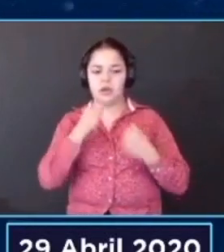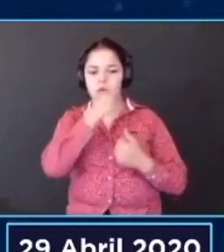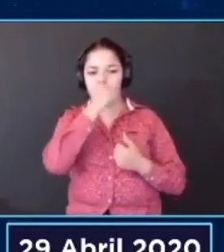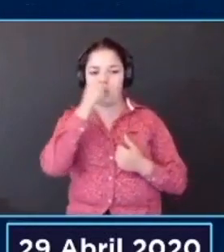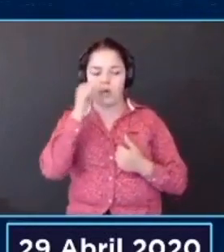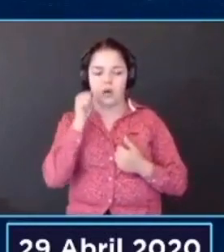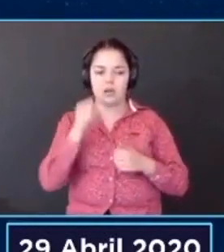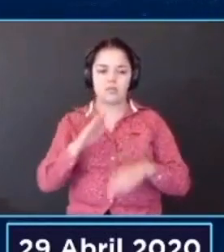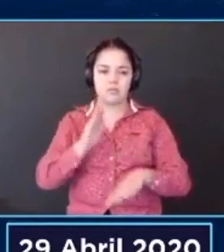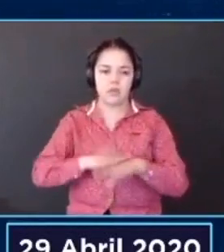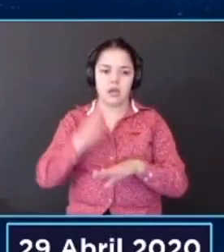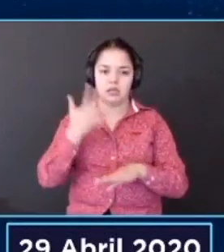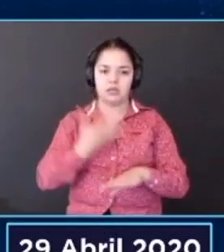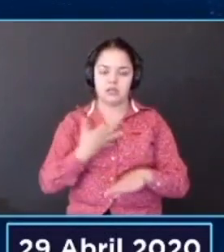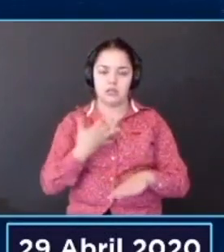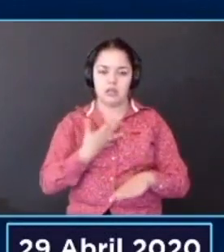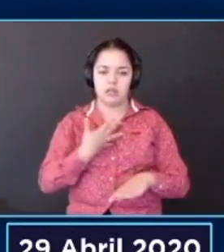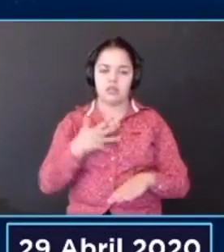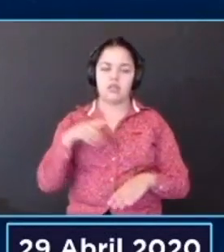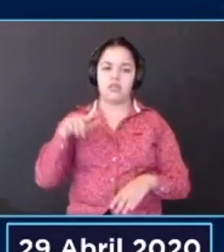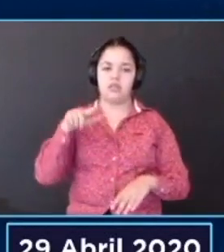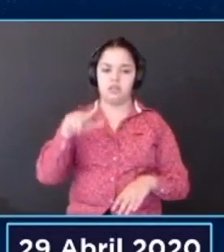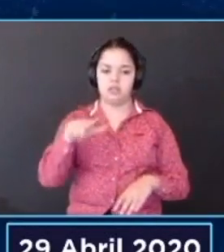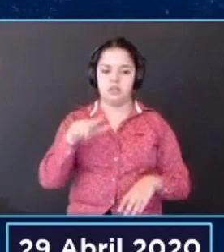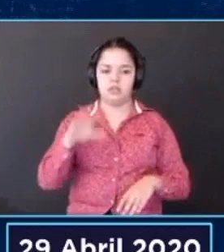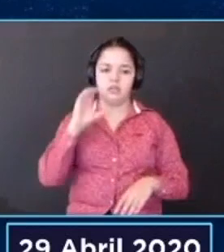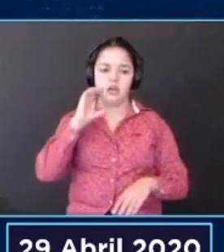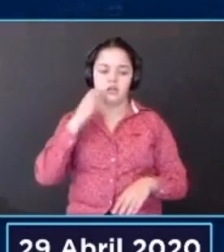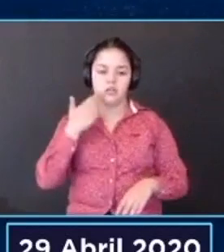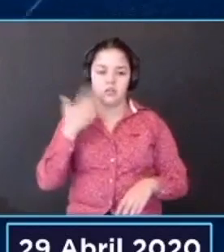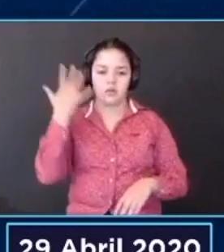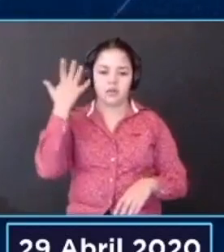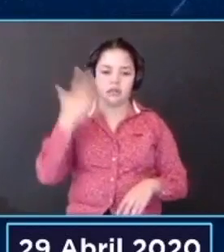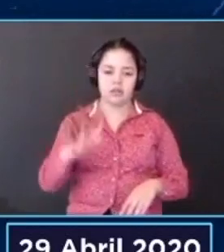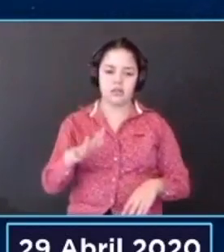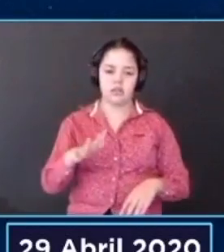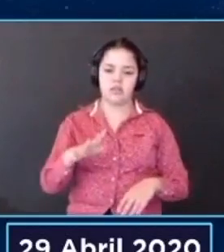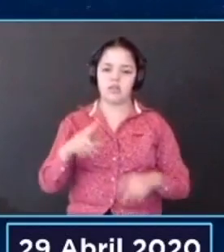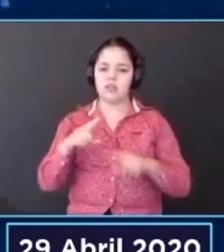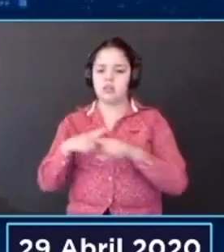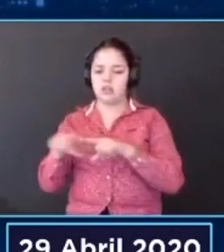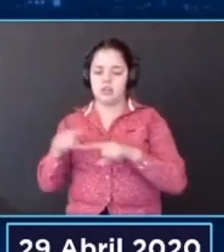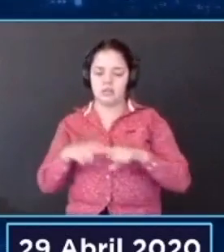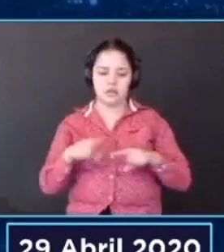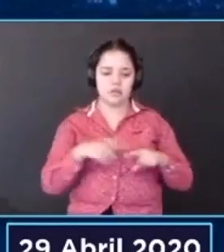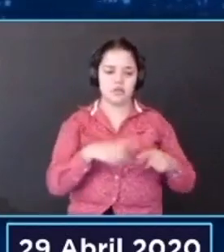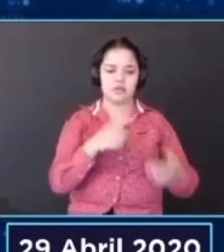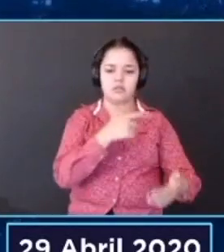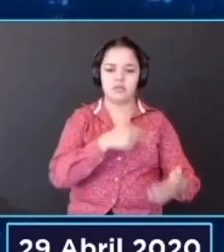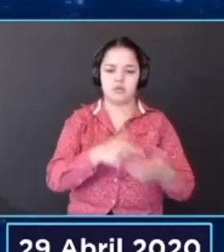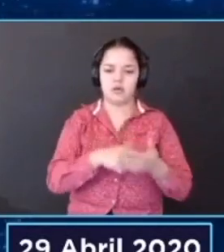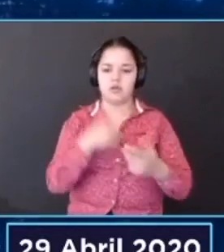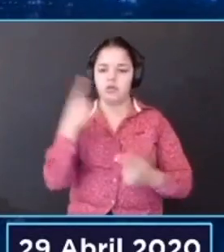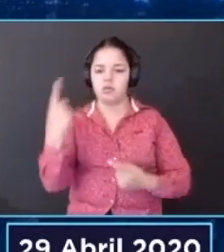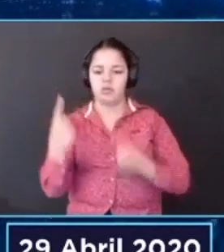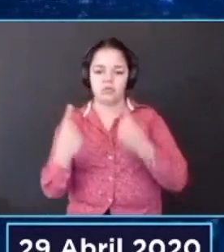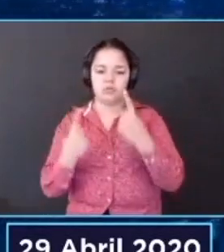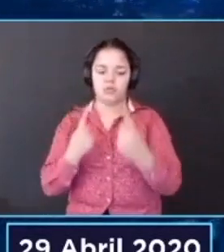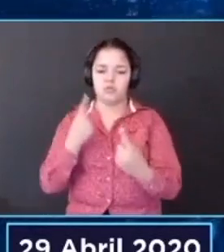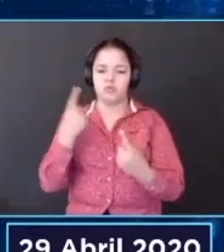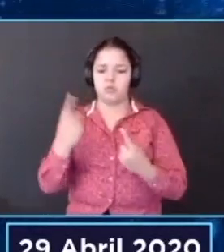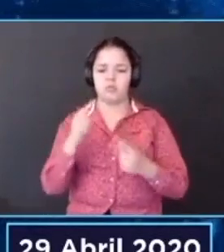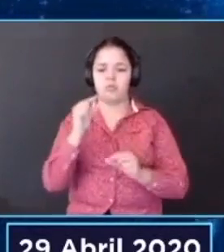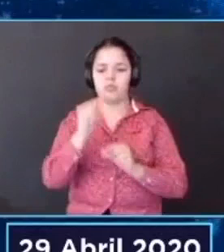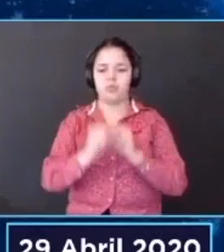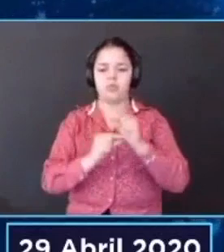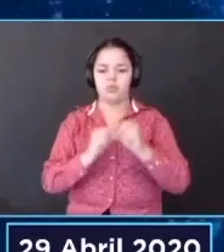tenemos. Juárez 17, Chihuahua 10, Bachini Iba 2 y los demás municipios con un caso recuperado. Se irán sumando